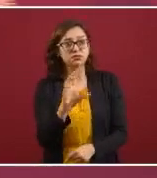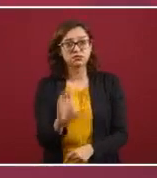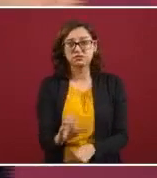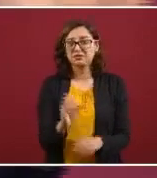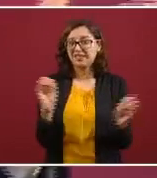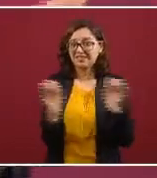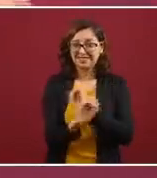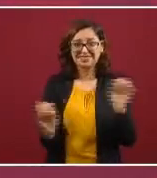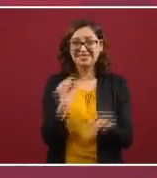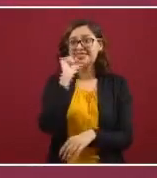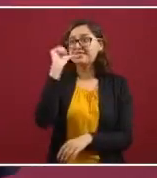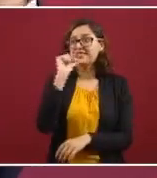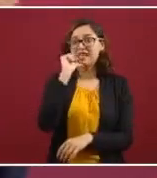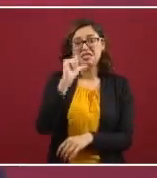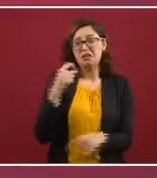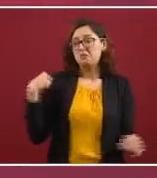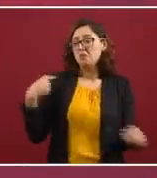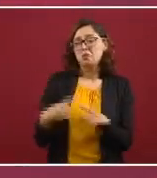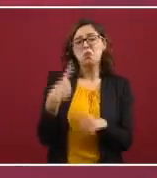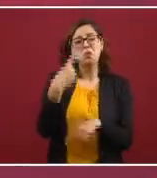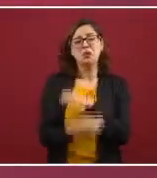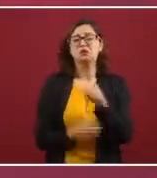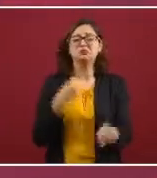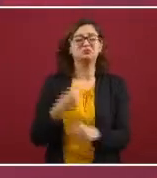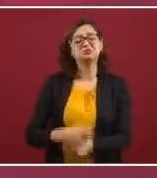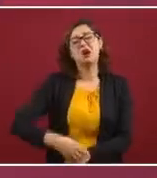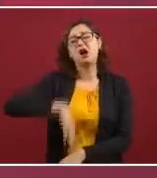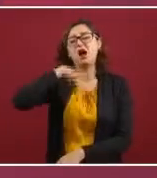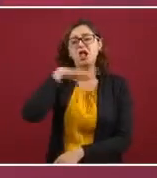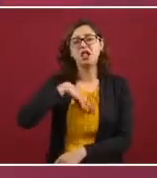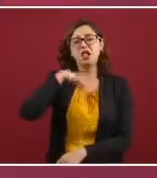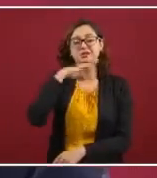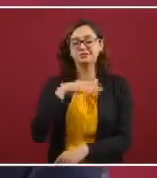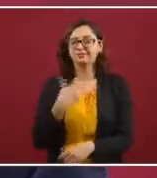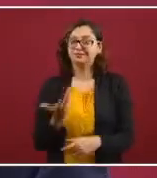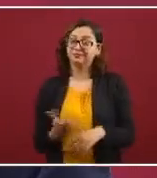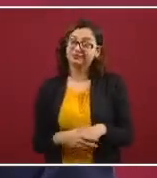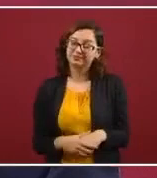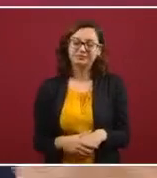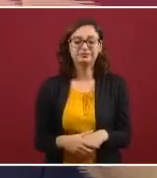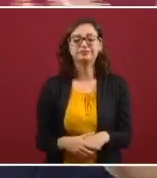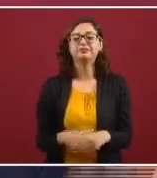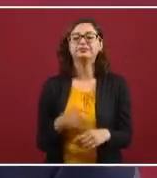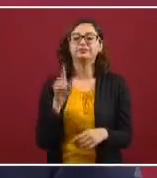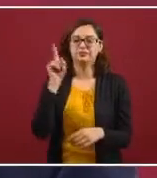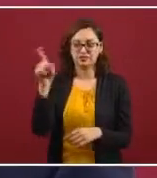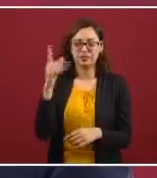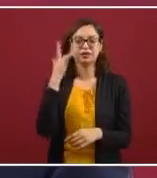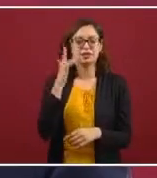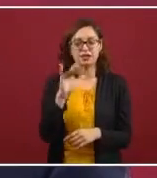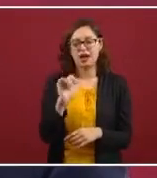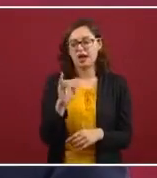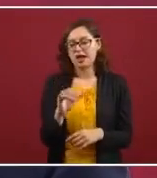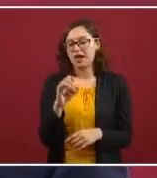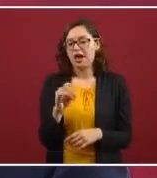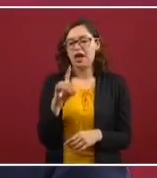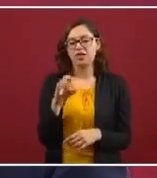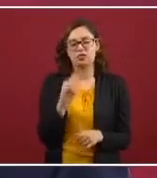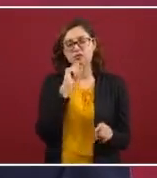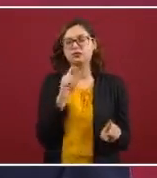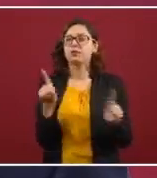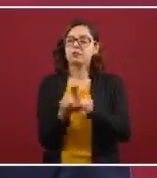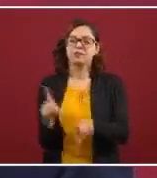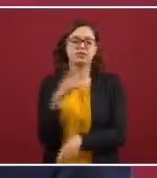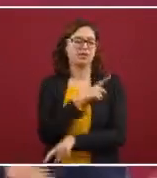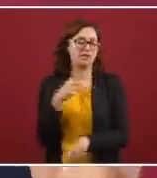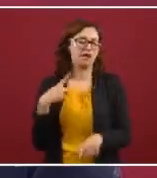y que pues ya en el último año simplemente se detuvo. En el caso de San Alejandro, reitero, se tendrá que demoler